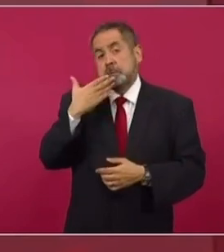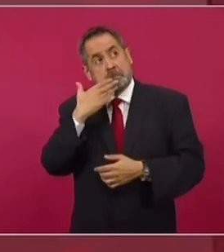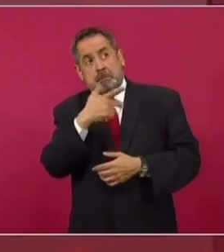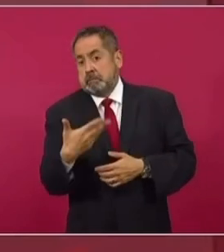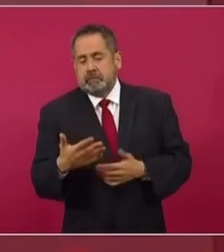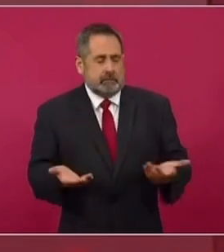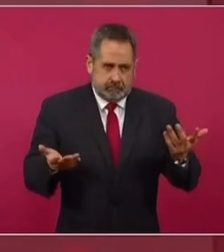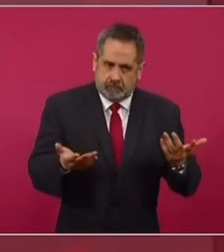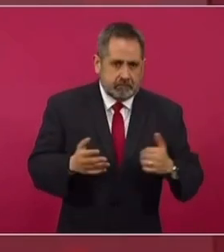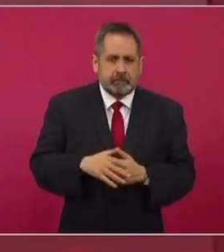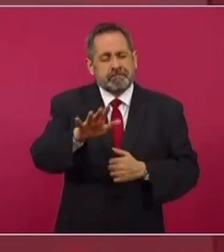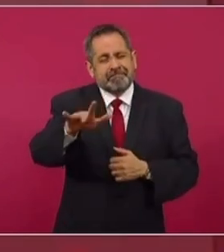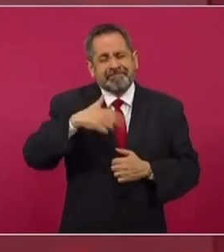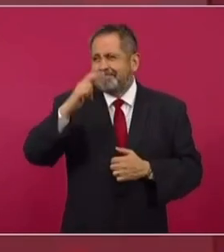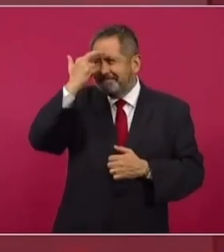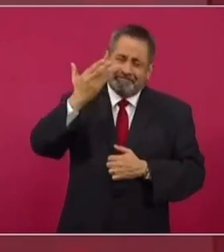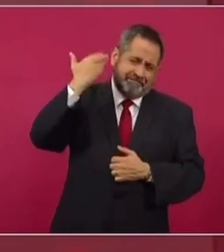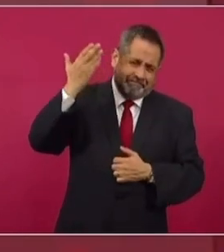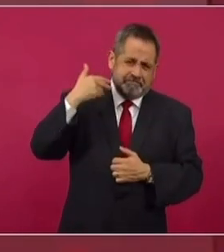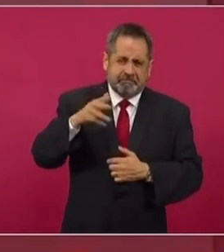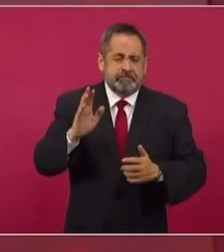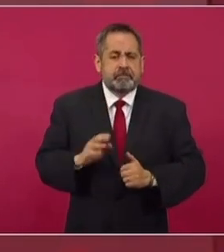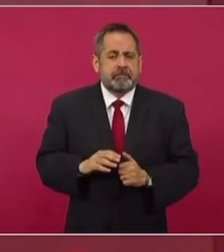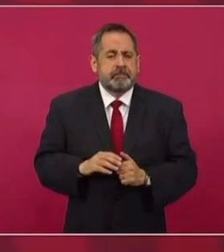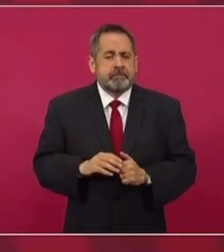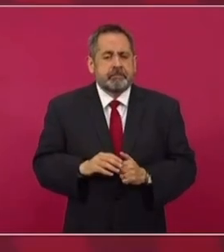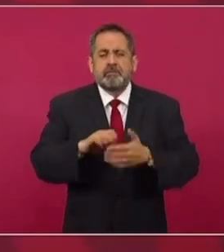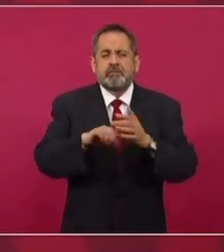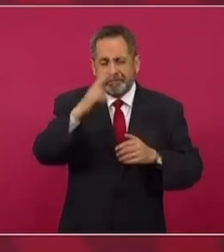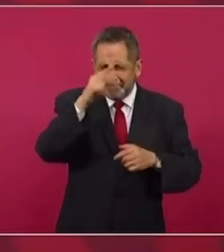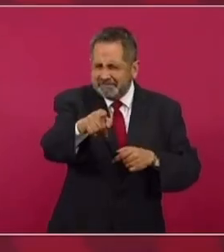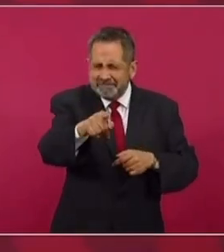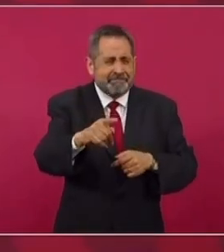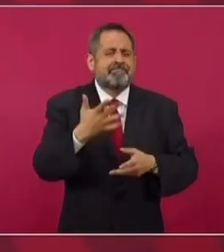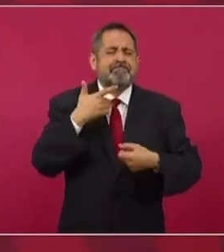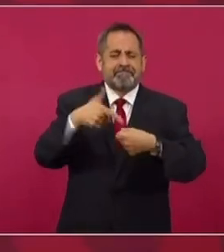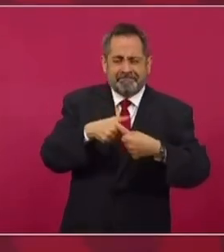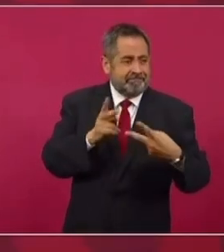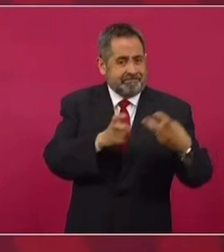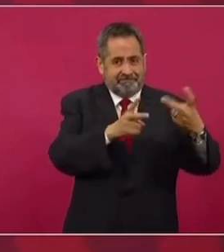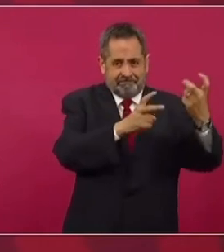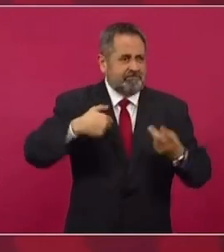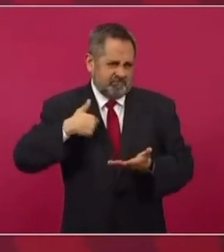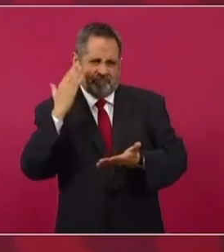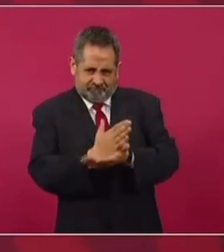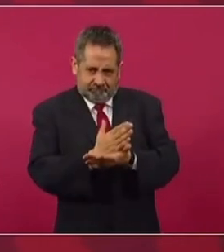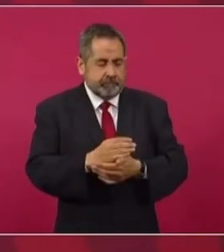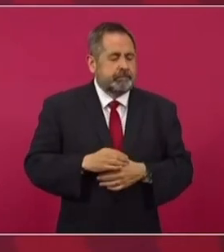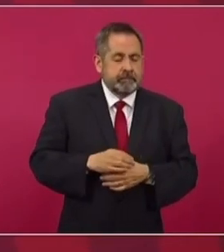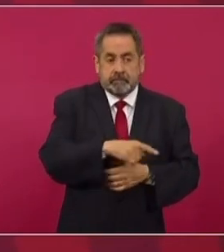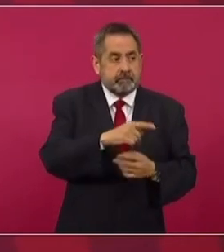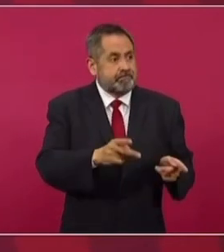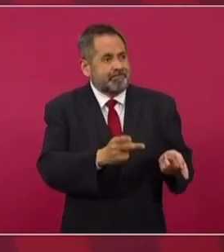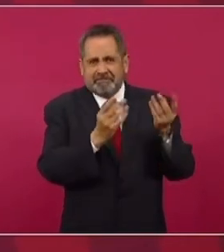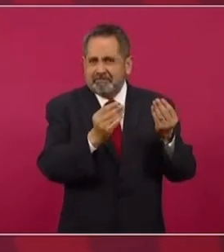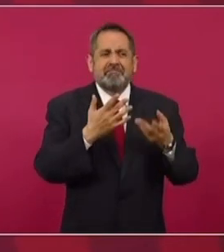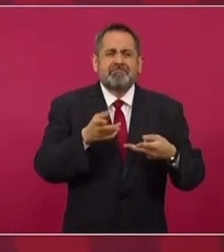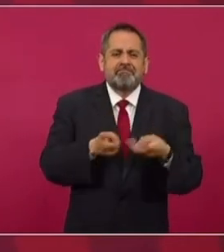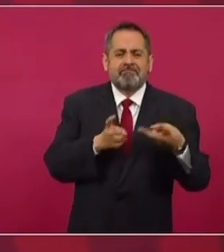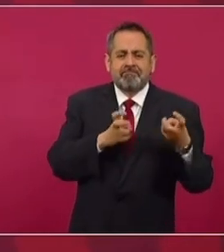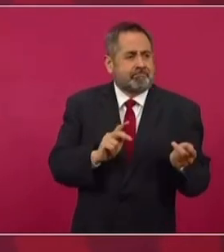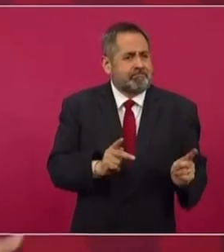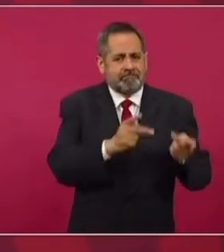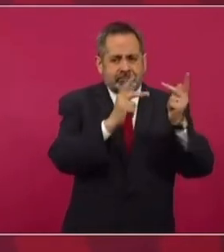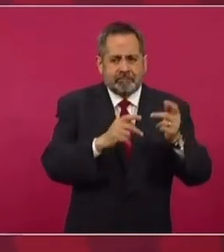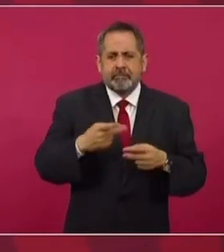Yo recuerdo que en algunos casos, cuando lo del huachicol estaba en alta,